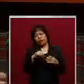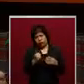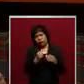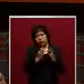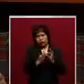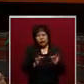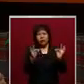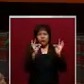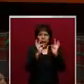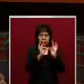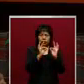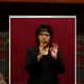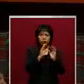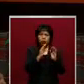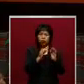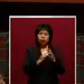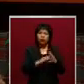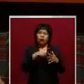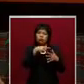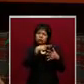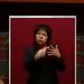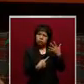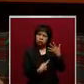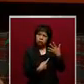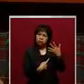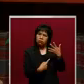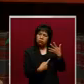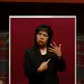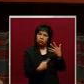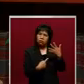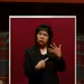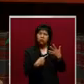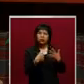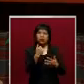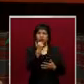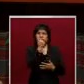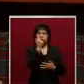tan importante son las características de los estudiantes y sus familias.